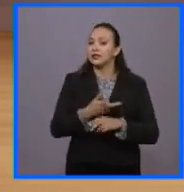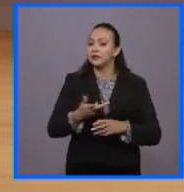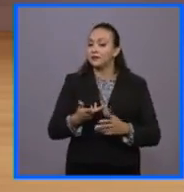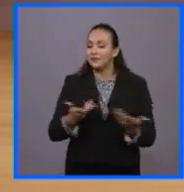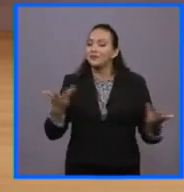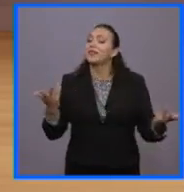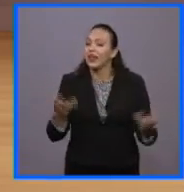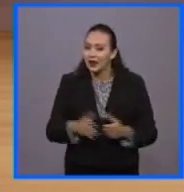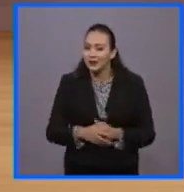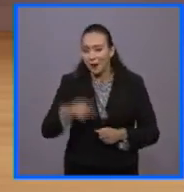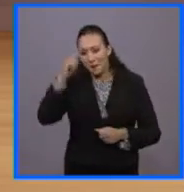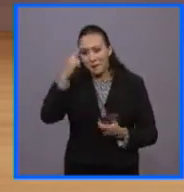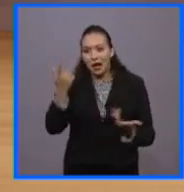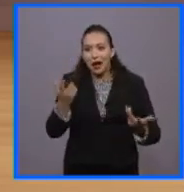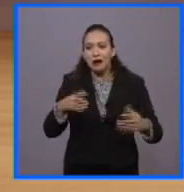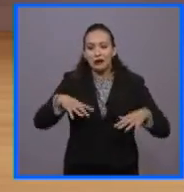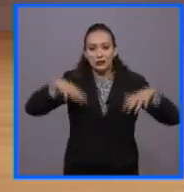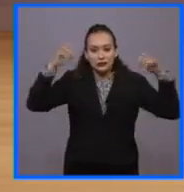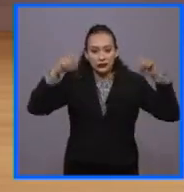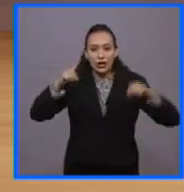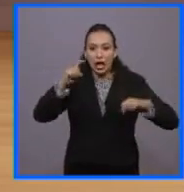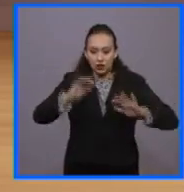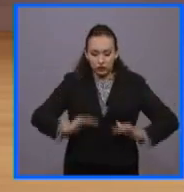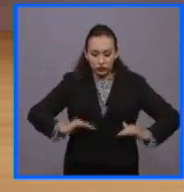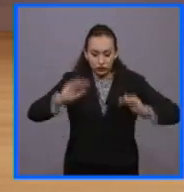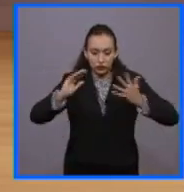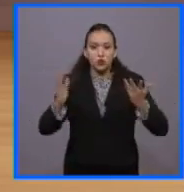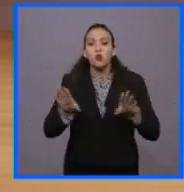para enfrentar las tormentas e inundaciones.